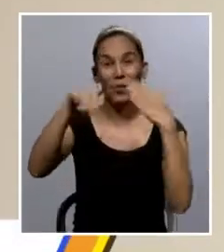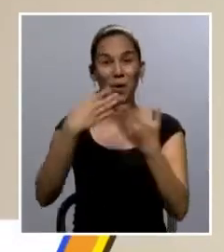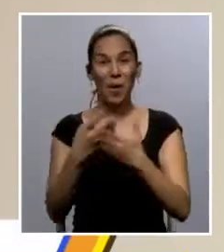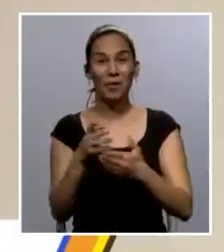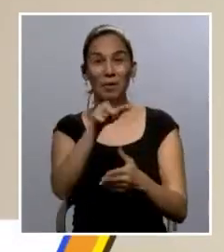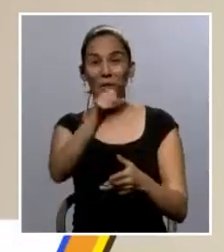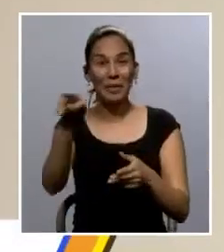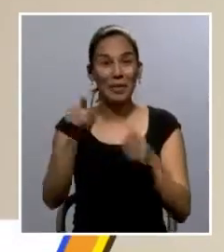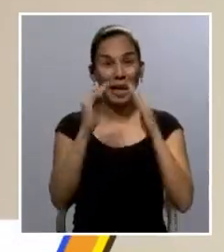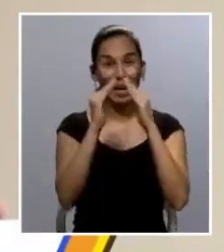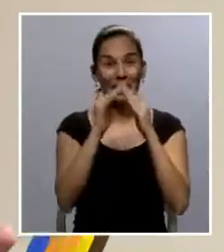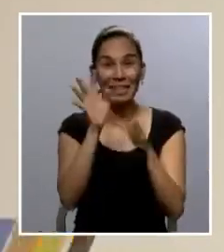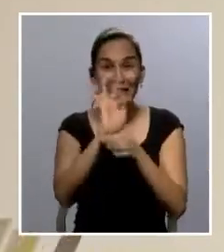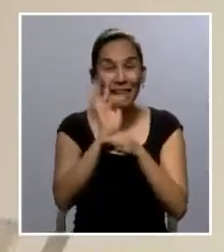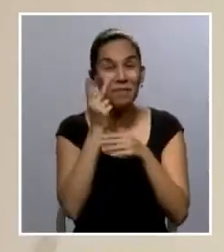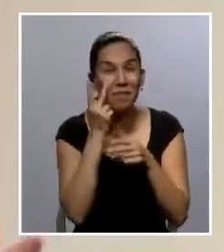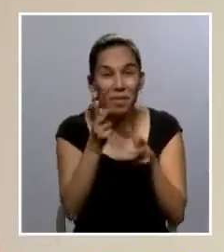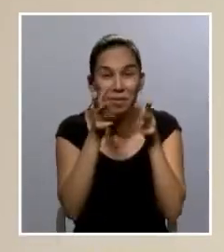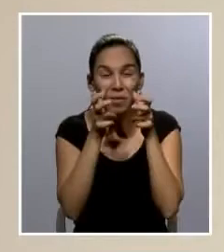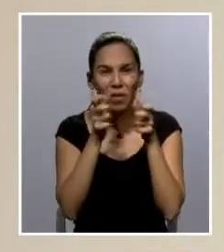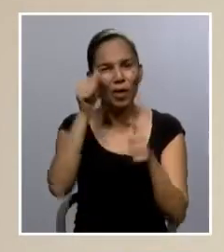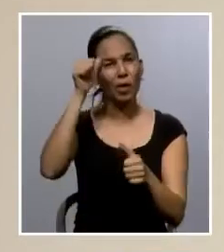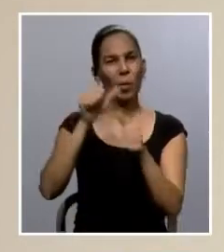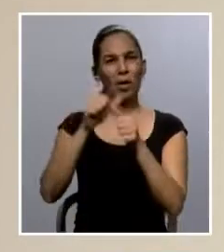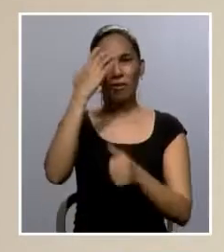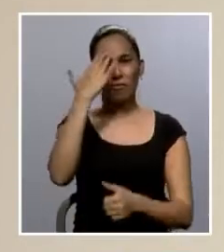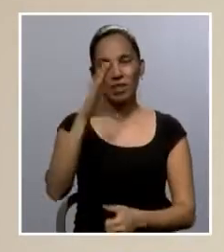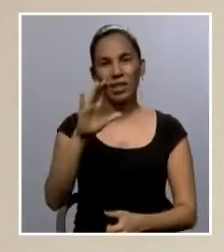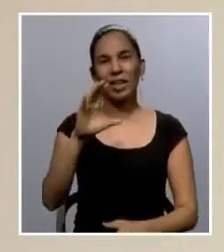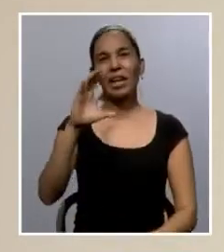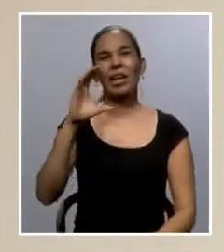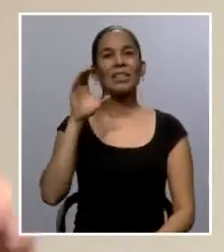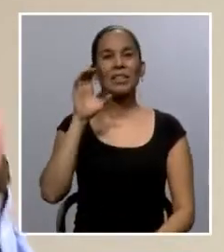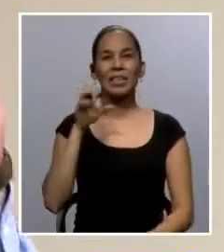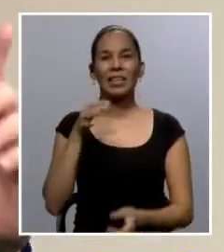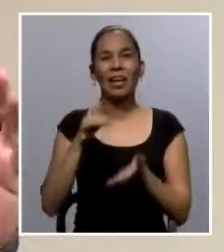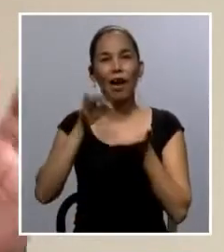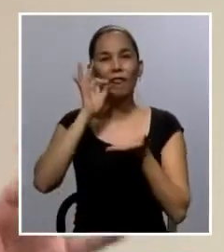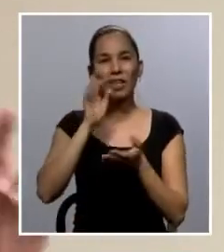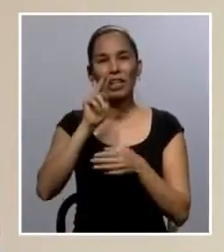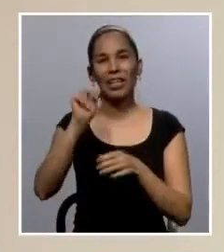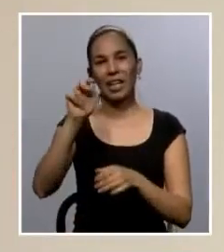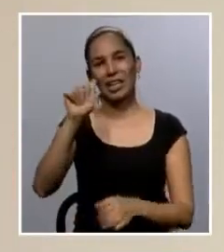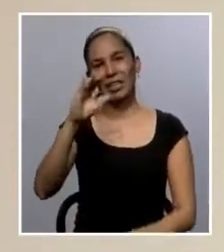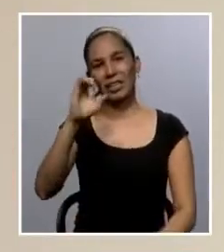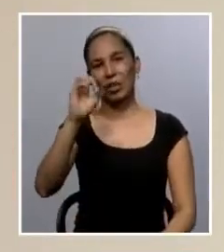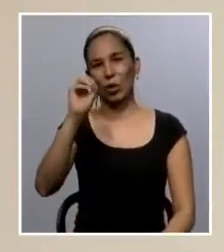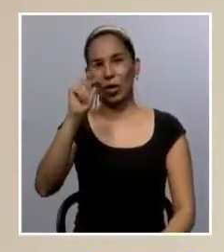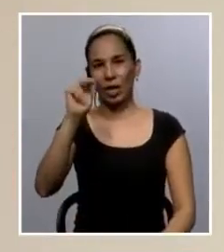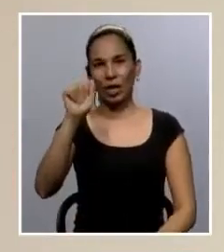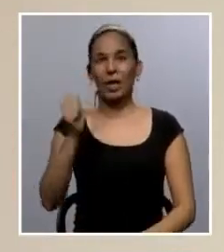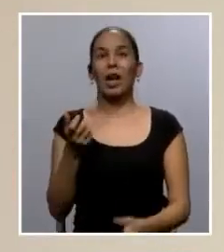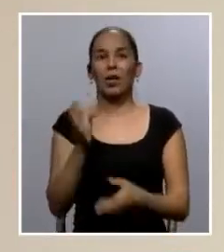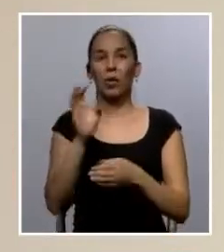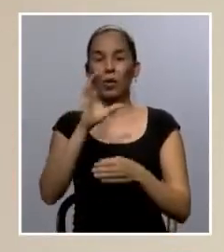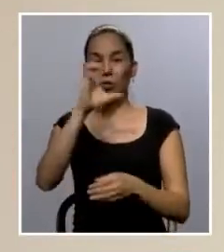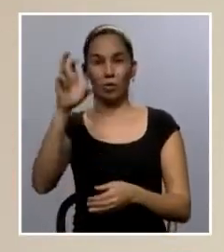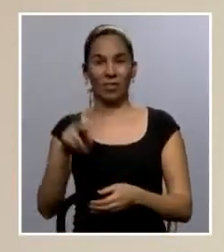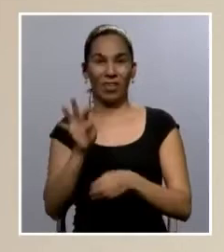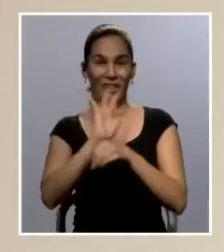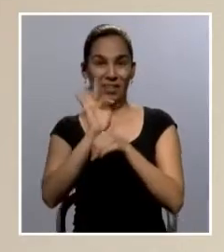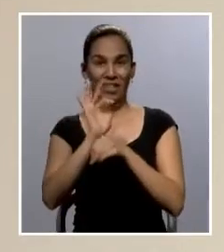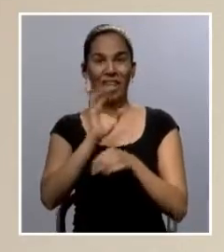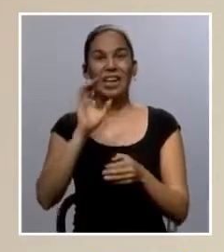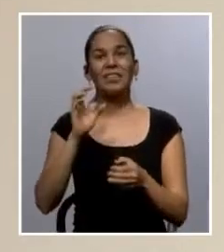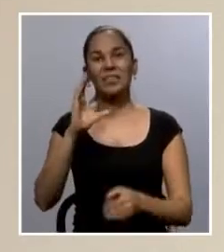televidentes. Recuerden las redes sociales en Facebook, Café Nacional y Costa Rica Televisión, Canal 13. Recuerden también,